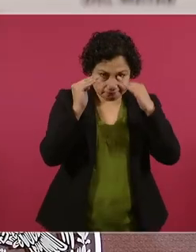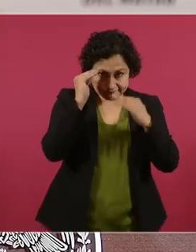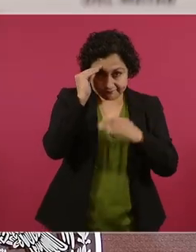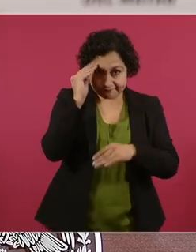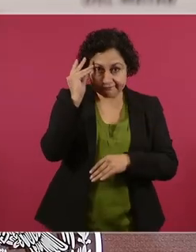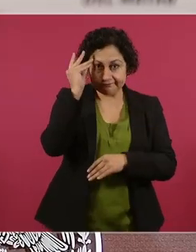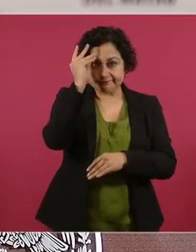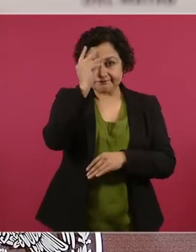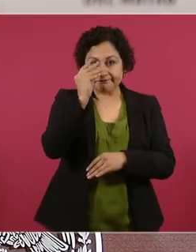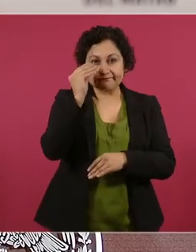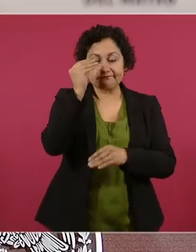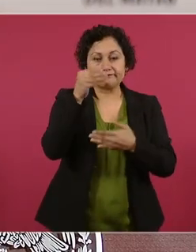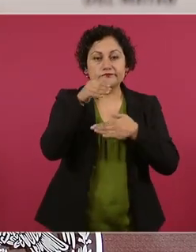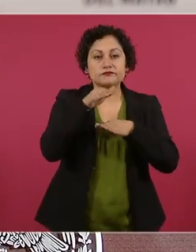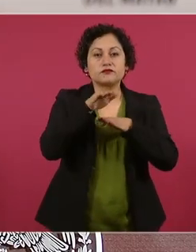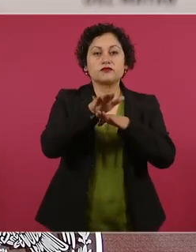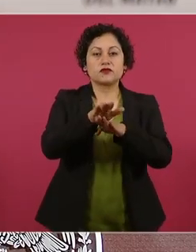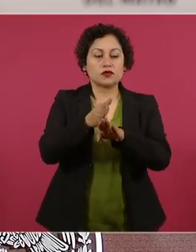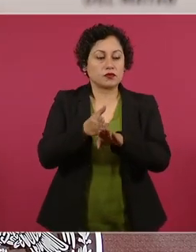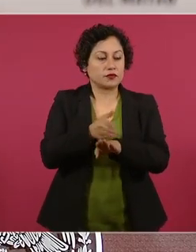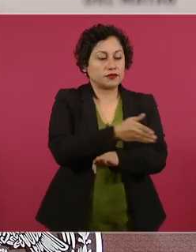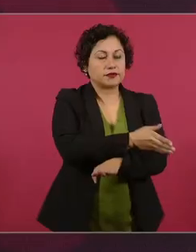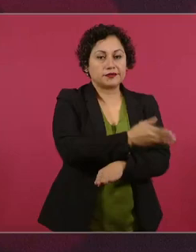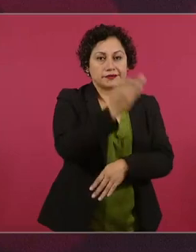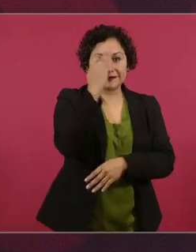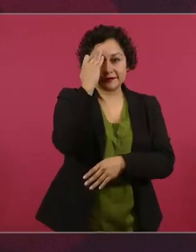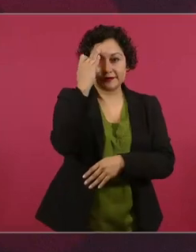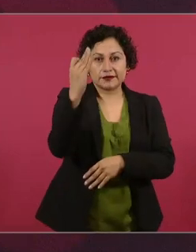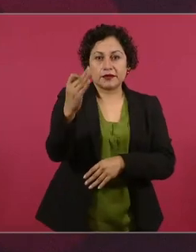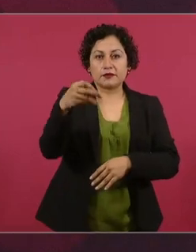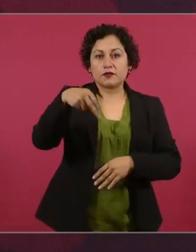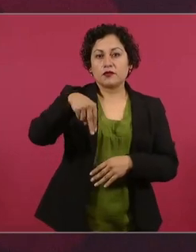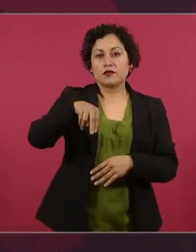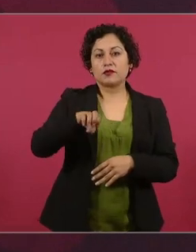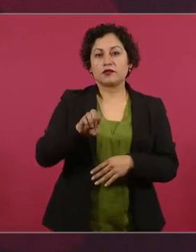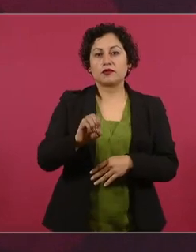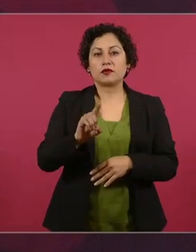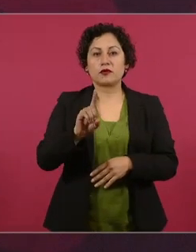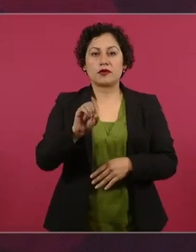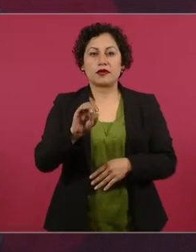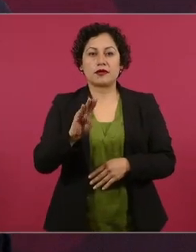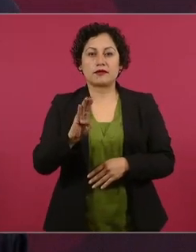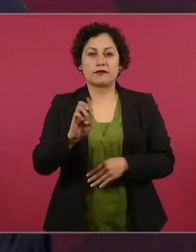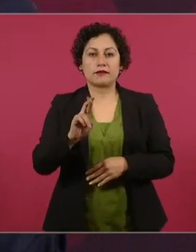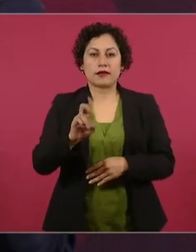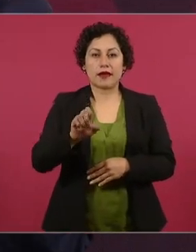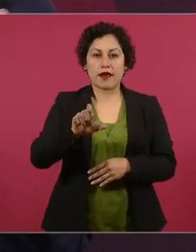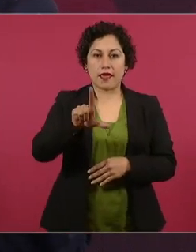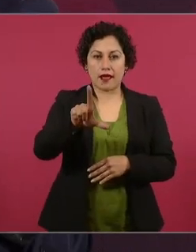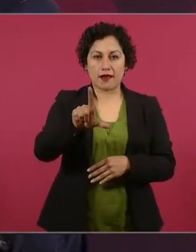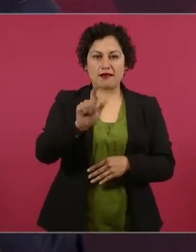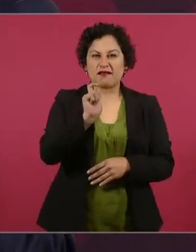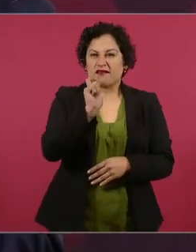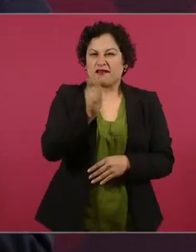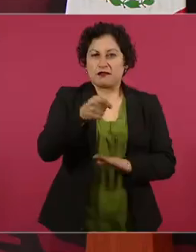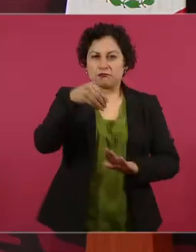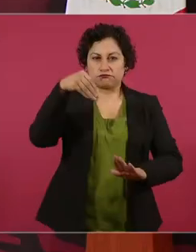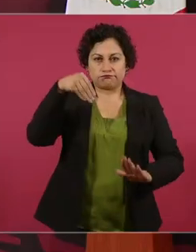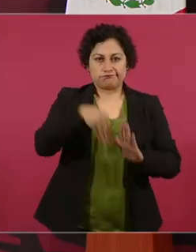que significó la política neoliberal o neoporfirista. Claro, fracaso para la gente,